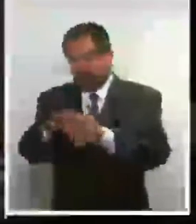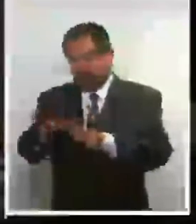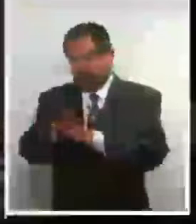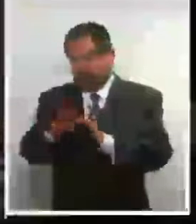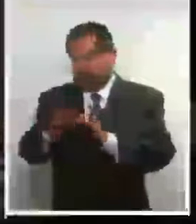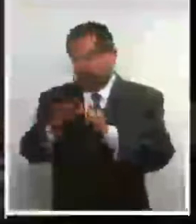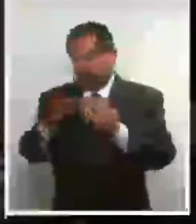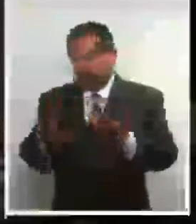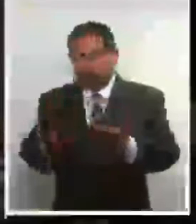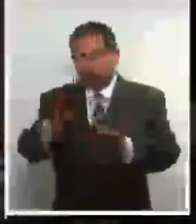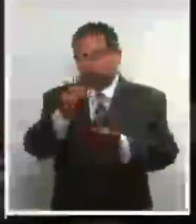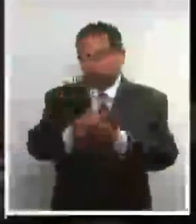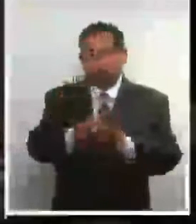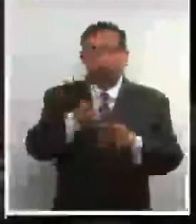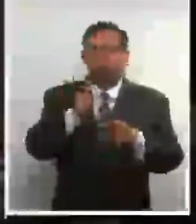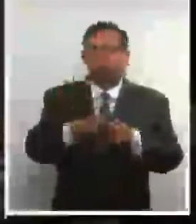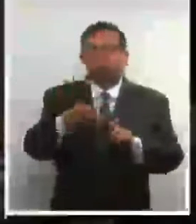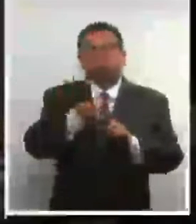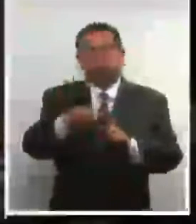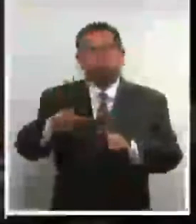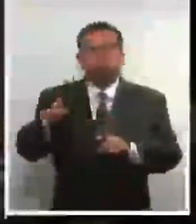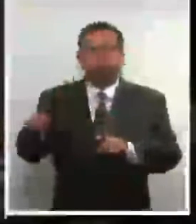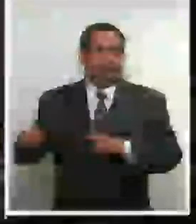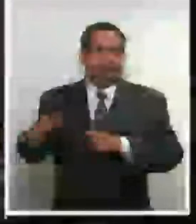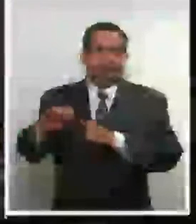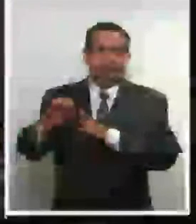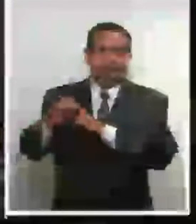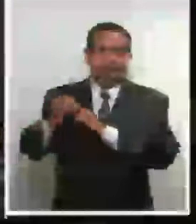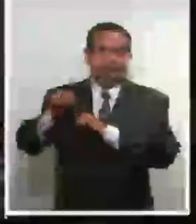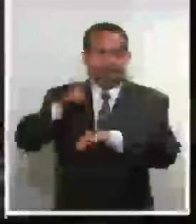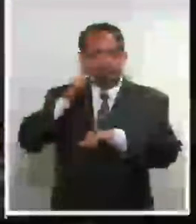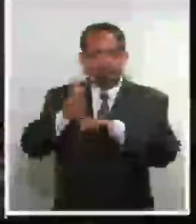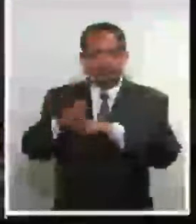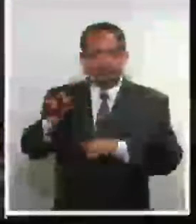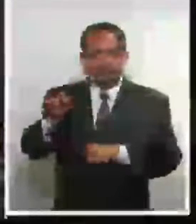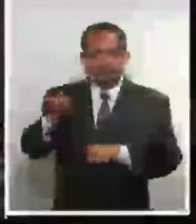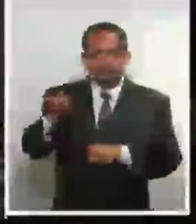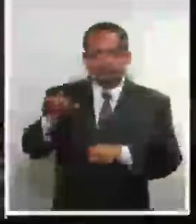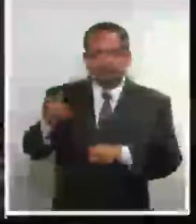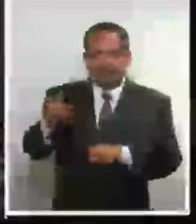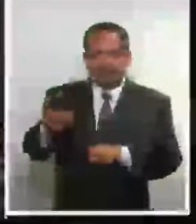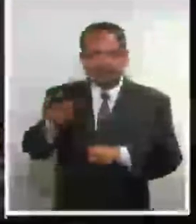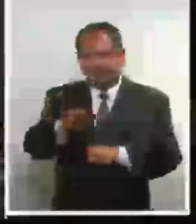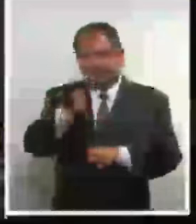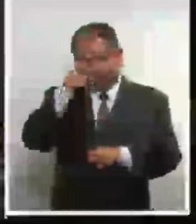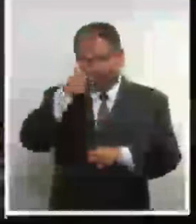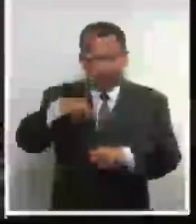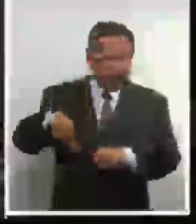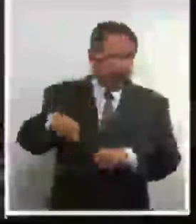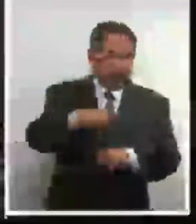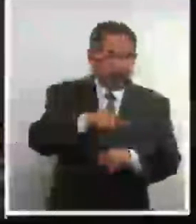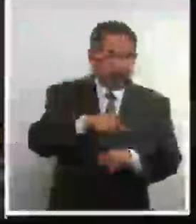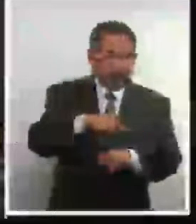de forma que realizó la Conferencia de Armonización a este